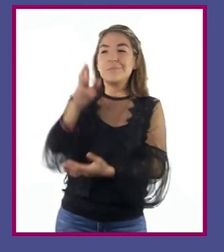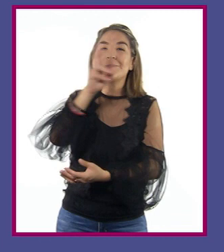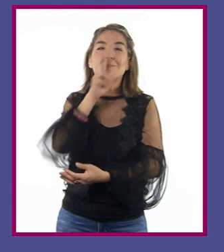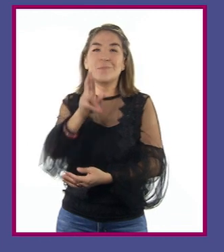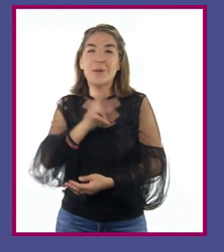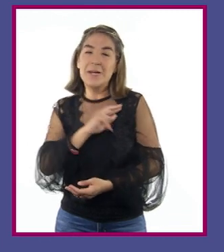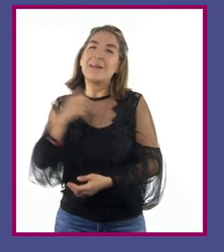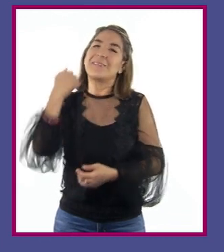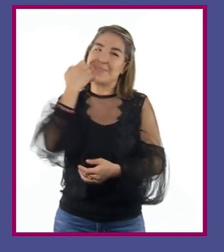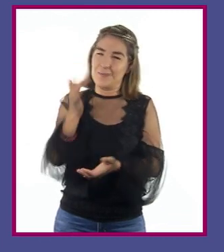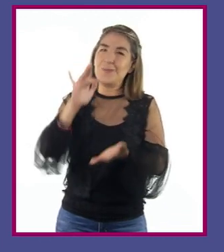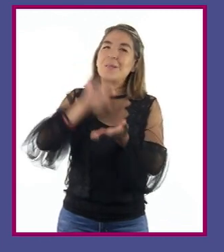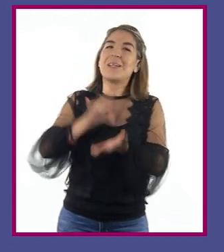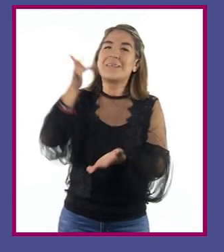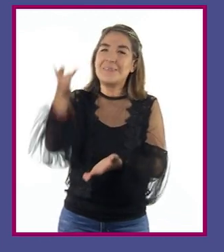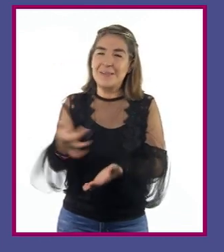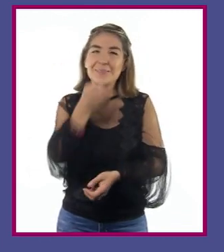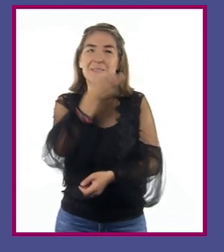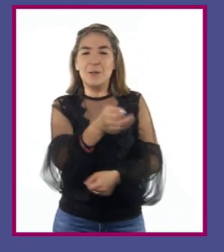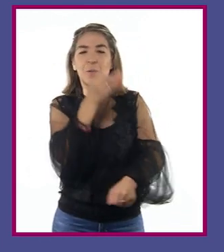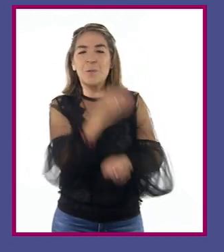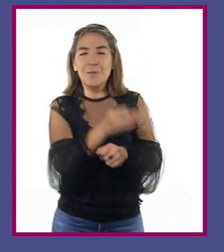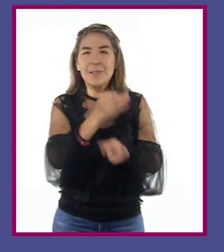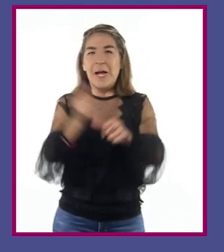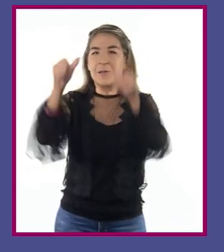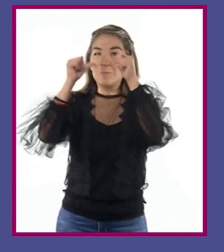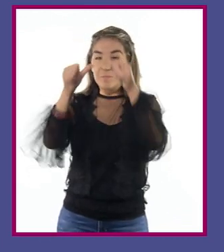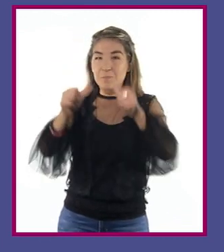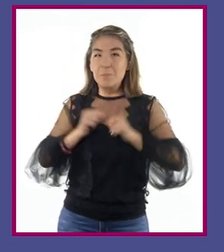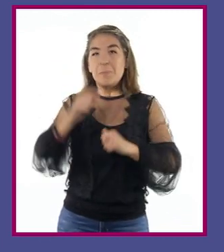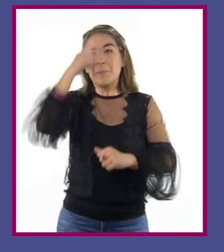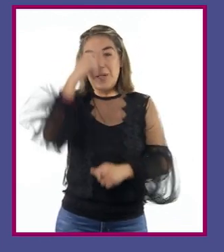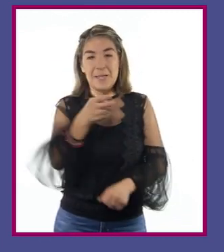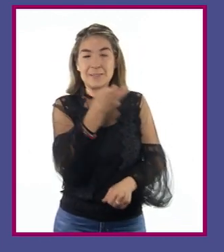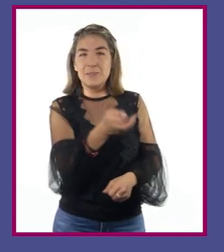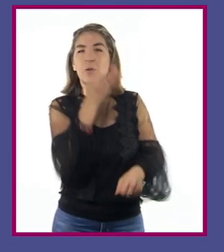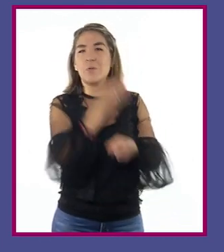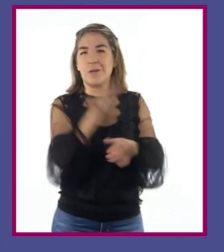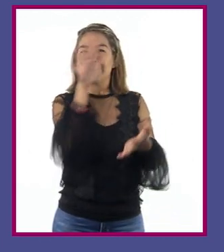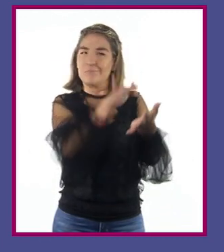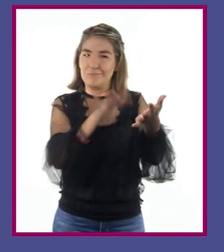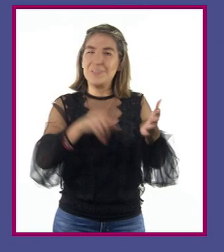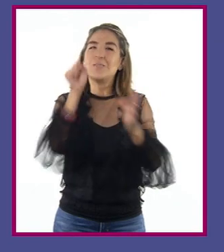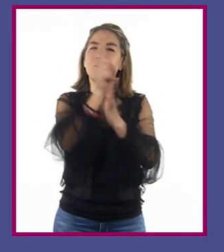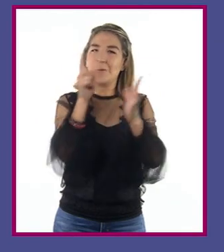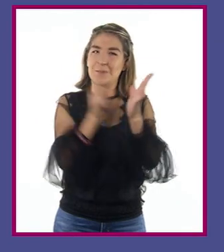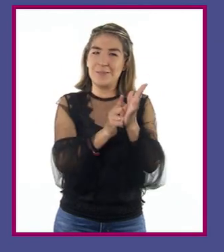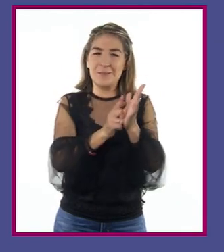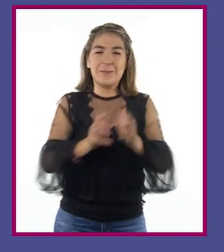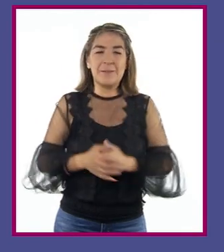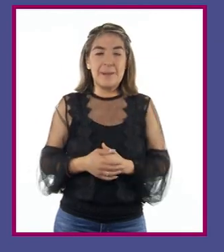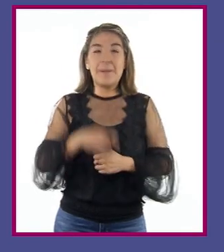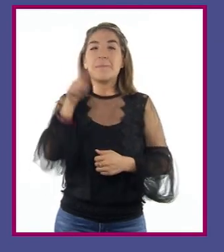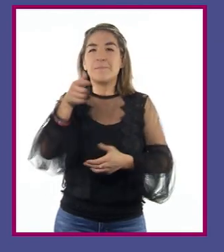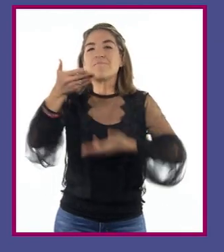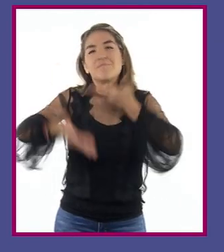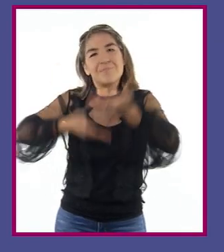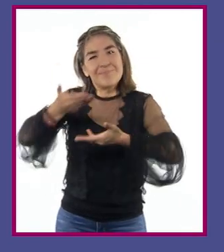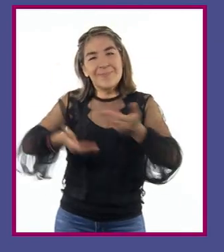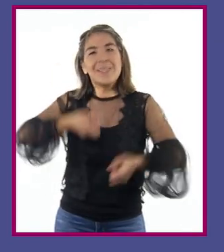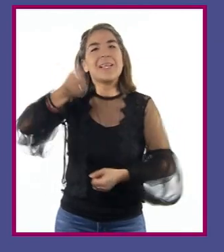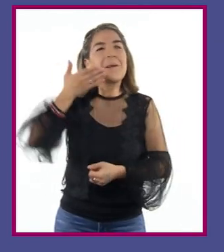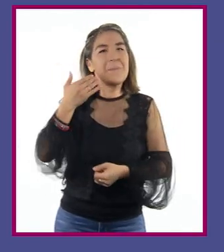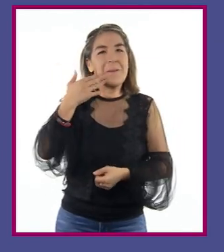antes agradecerle de antemano la atención que se sirva prestar a esta solicitud. Reciba un cordial